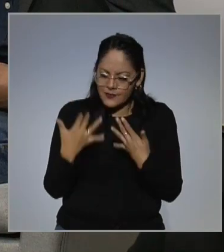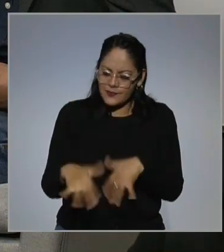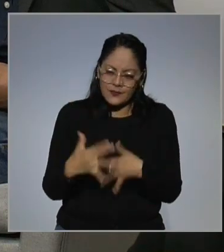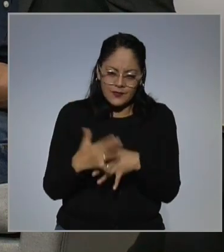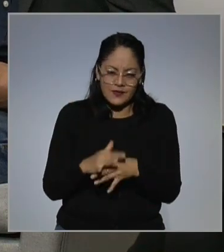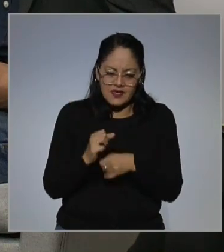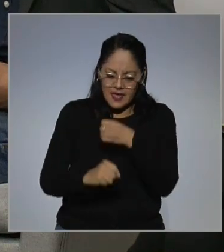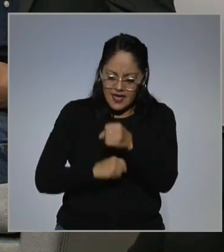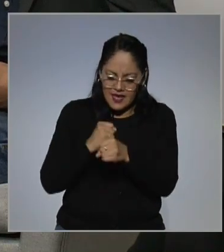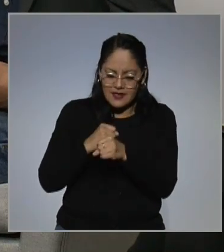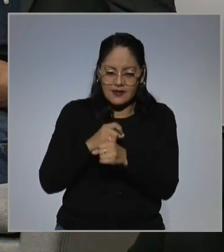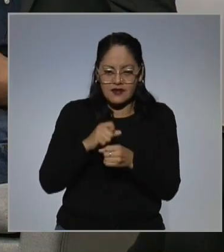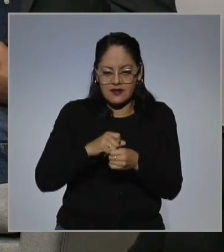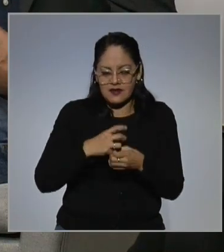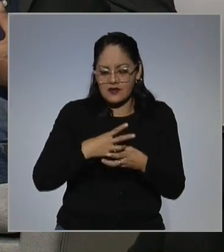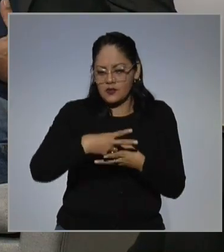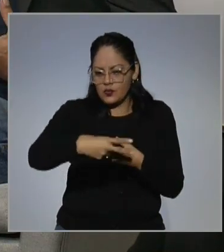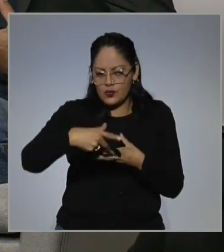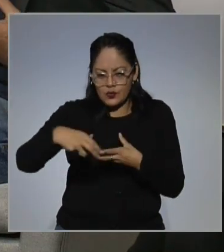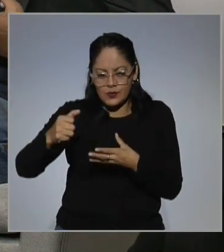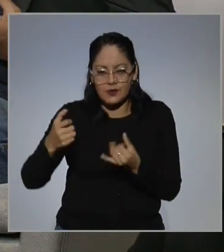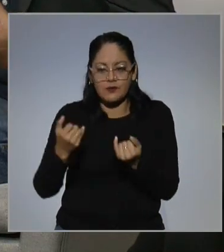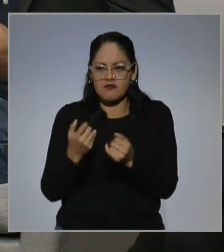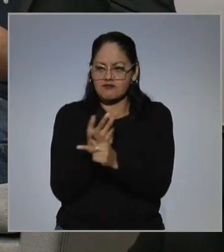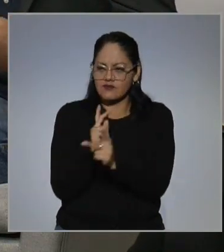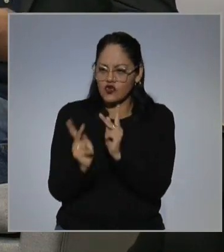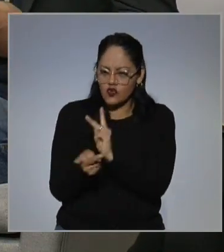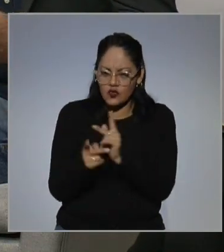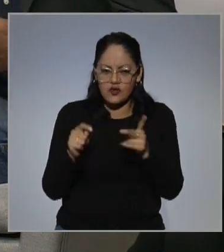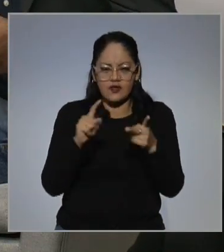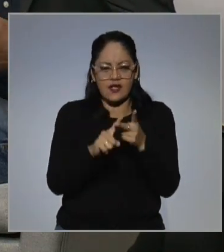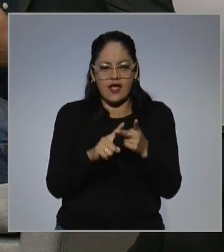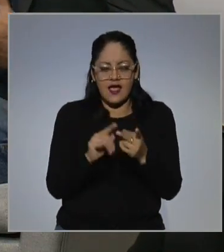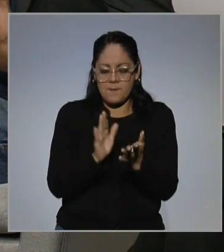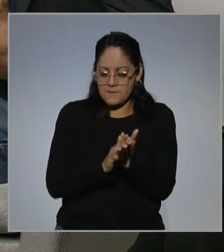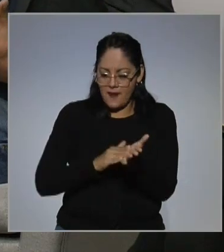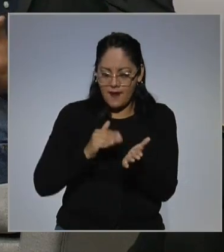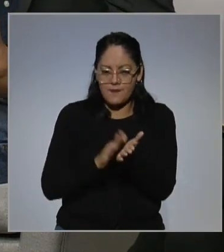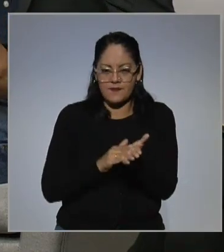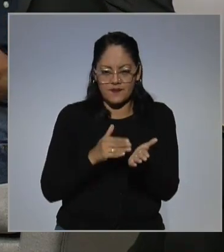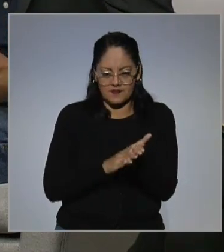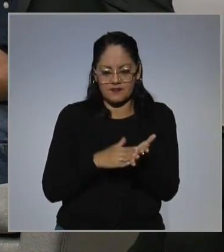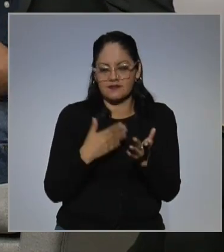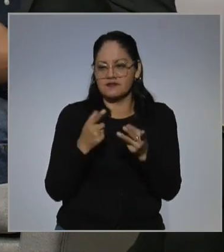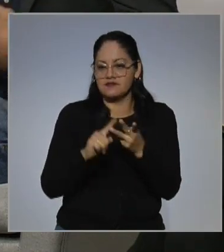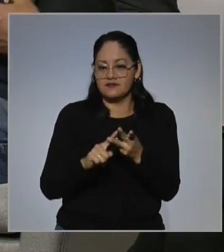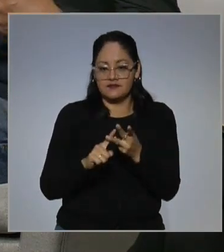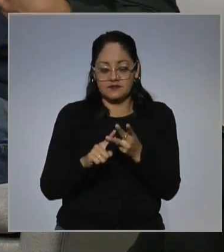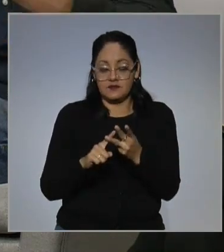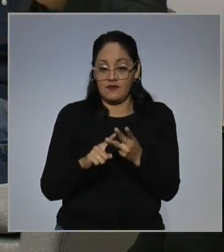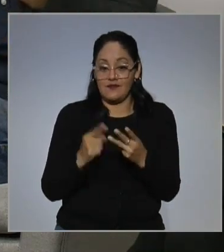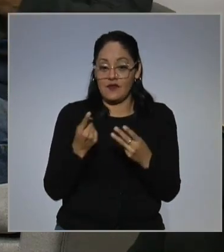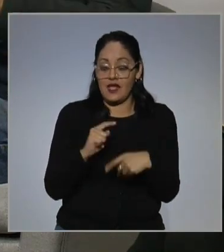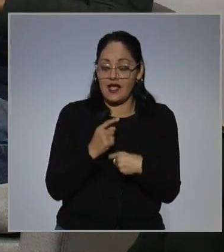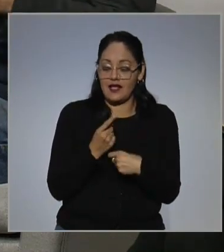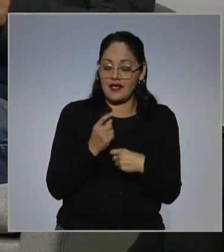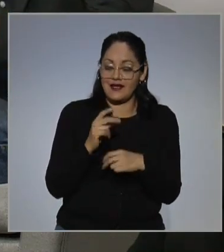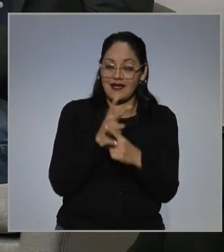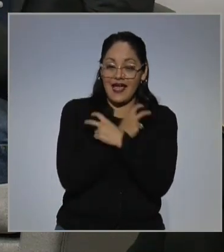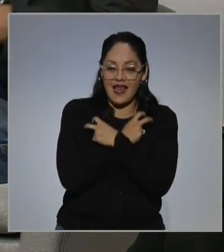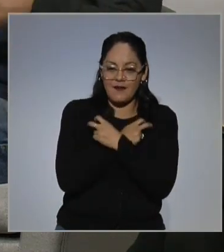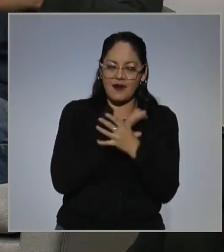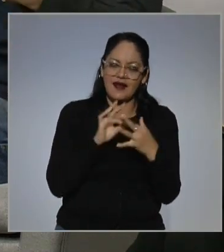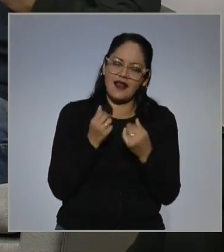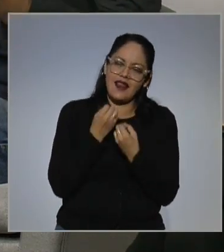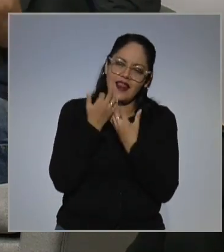del año, y es la producción de cartonería, y son las calaveritas literarias, y bueno, y son